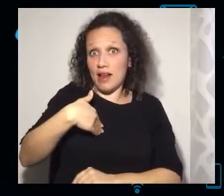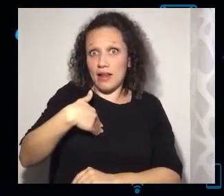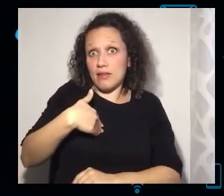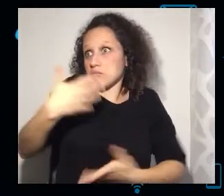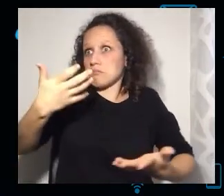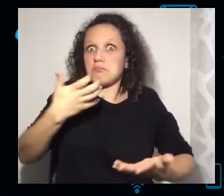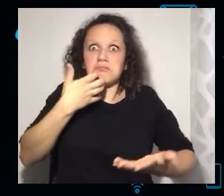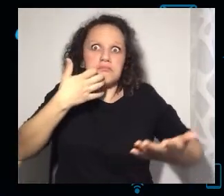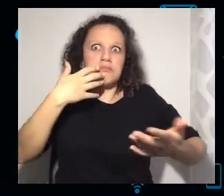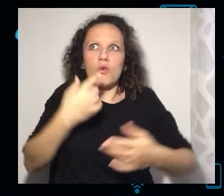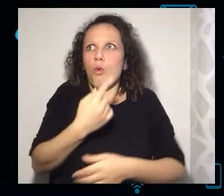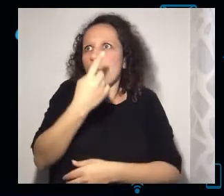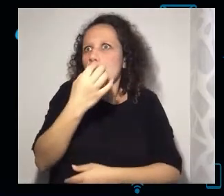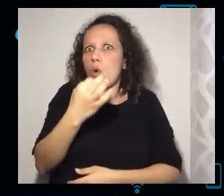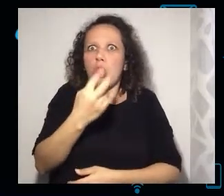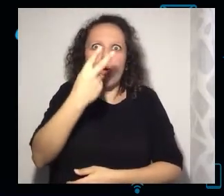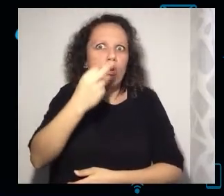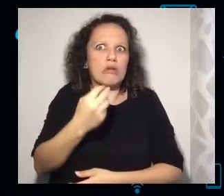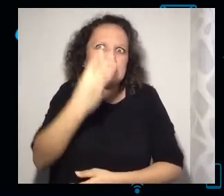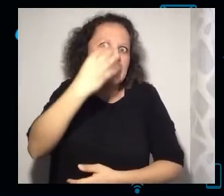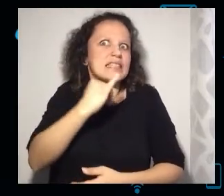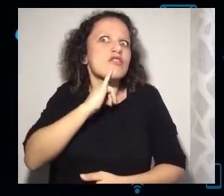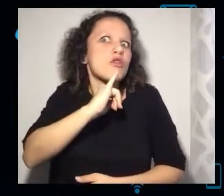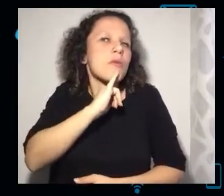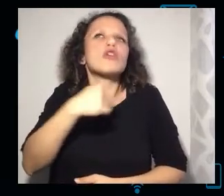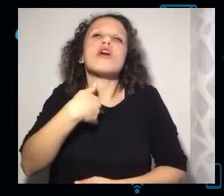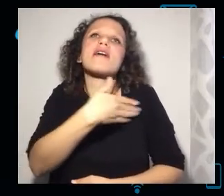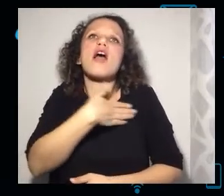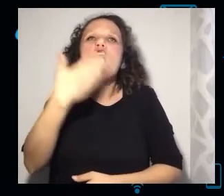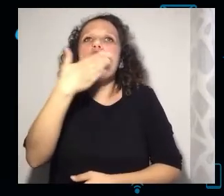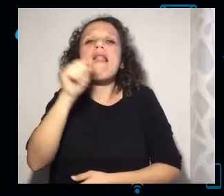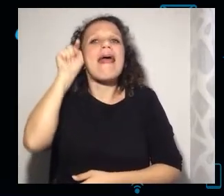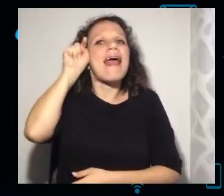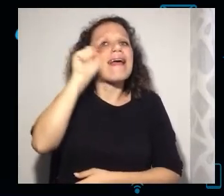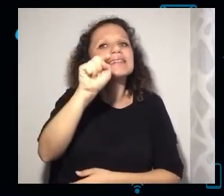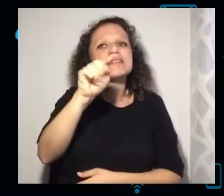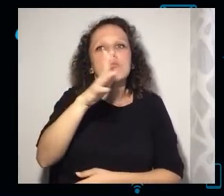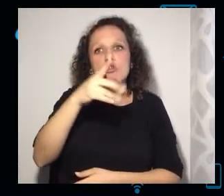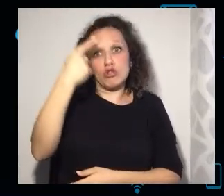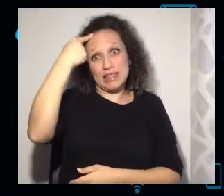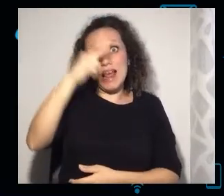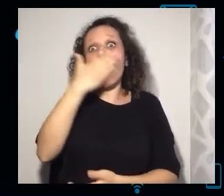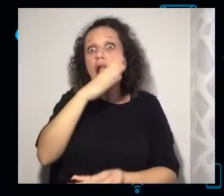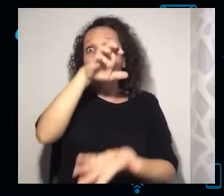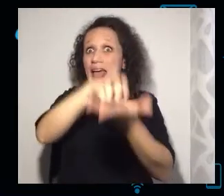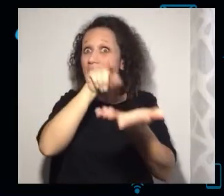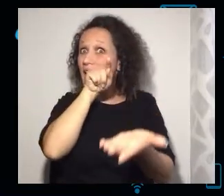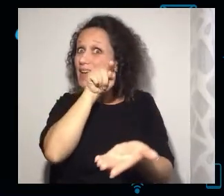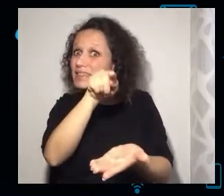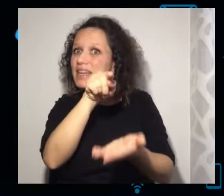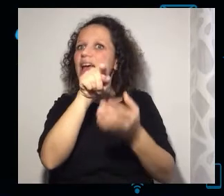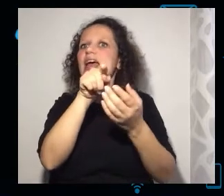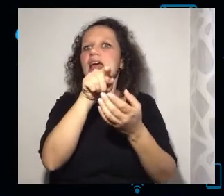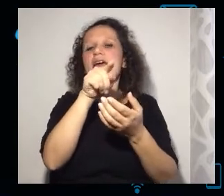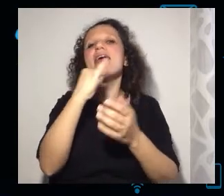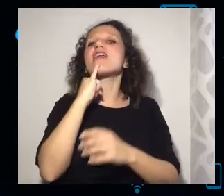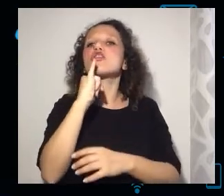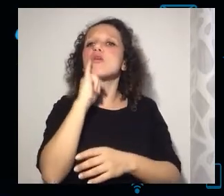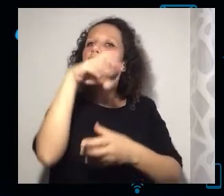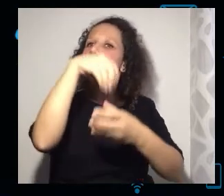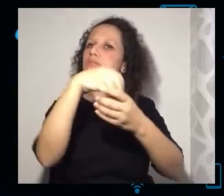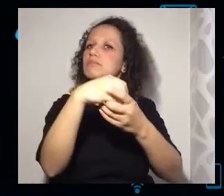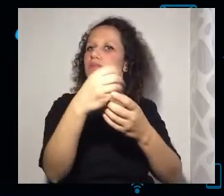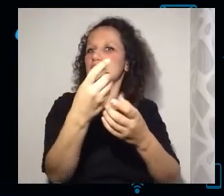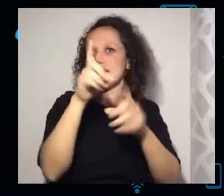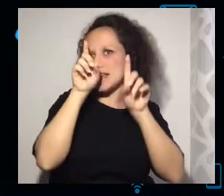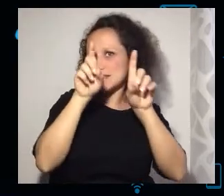123 idiomas y por lo tanto elijo un centro educativo donde sé que le van a enseñar a estos idiomas también sé que luego eso a